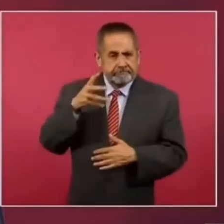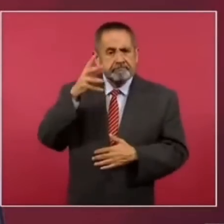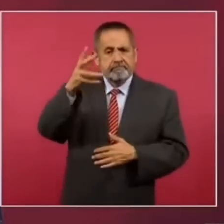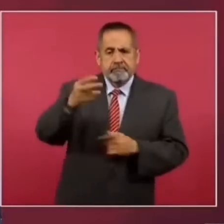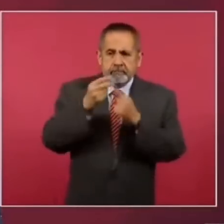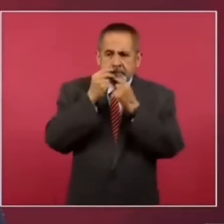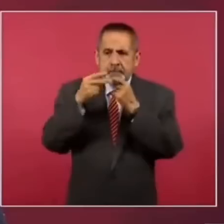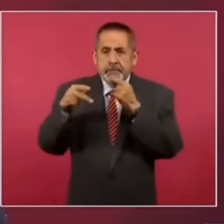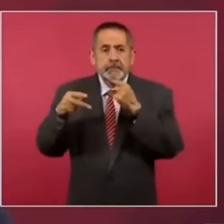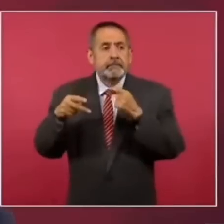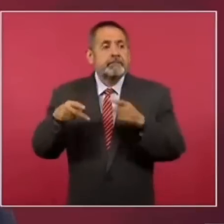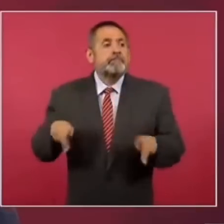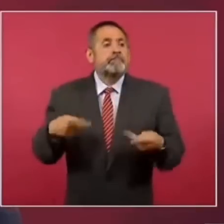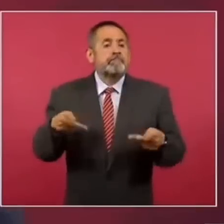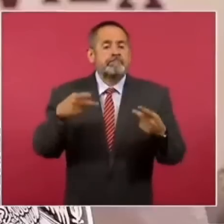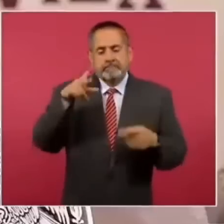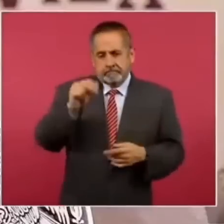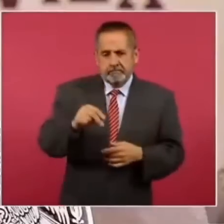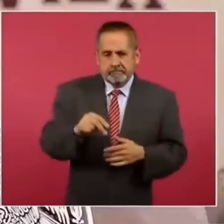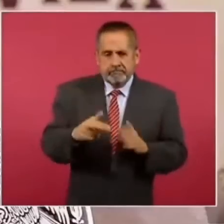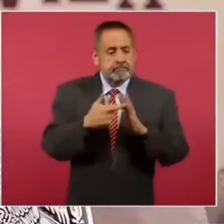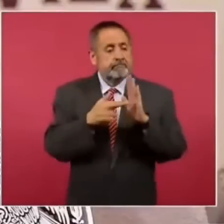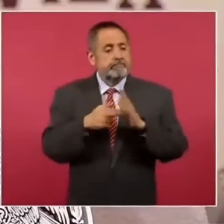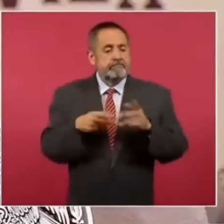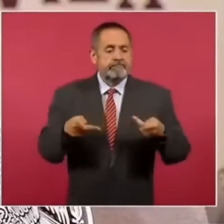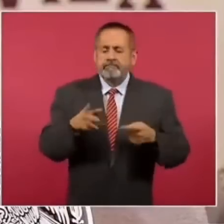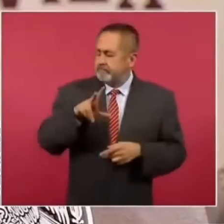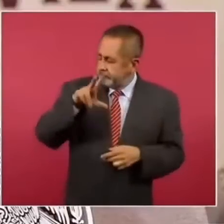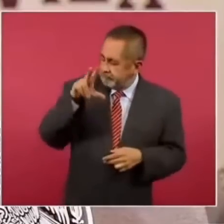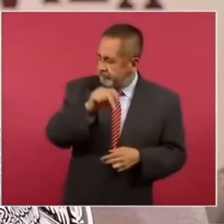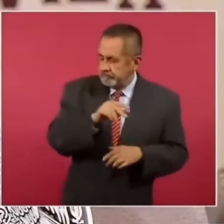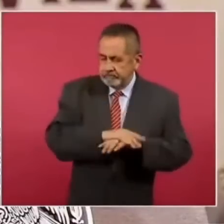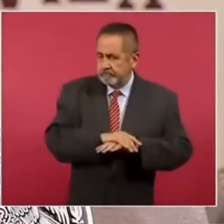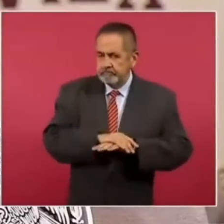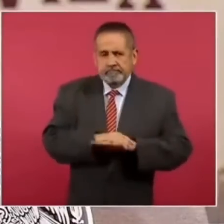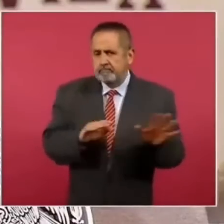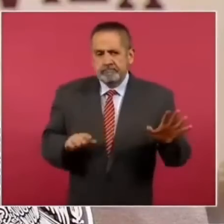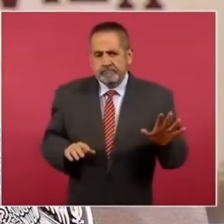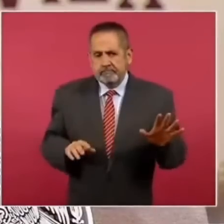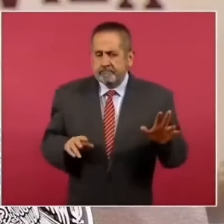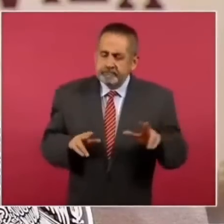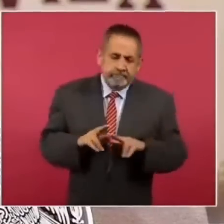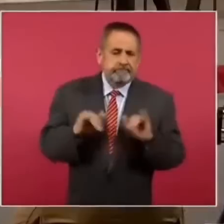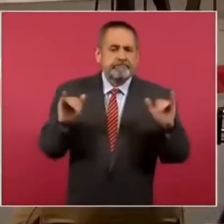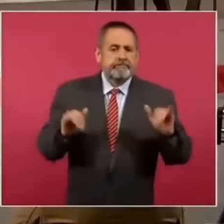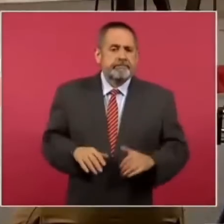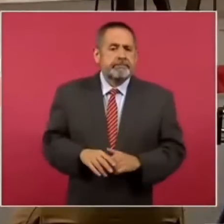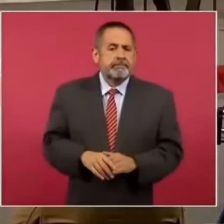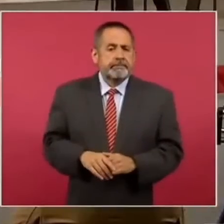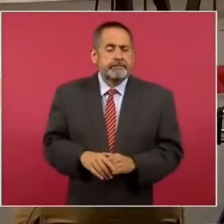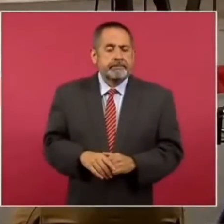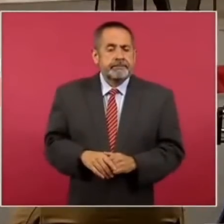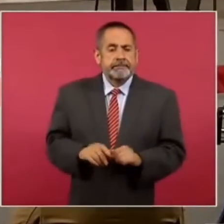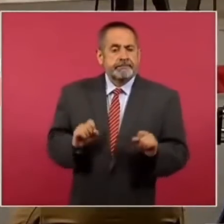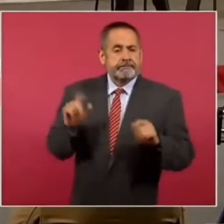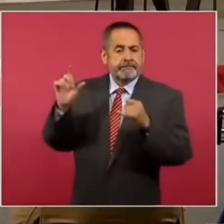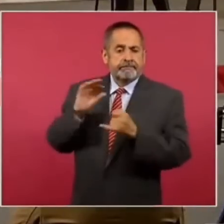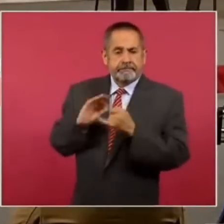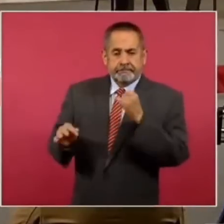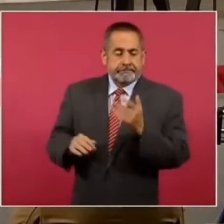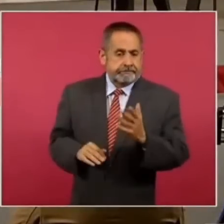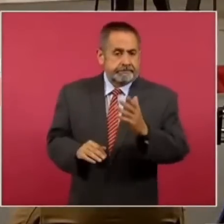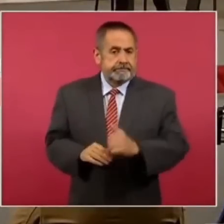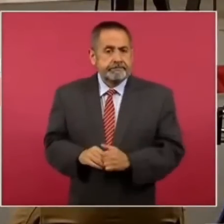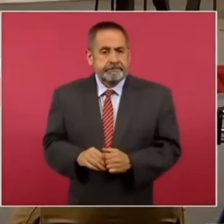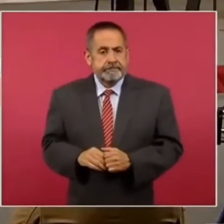sean legalizados en México, tampoco regulados como pretenden los agentes de la industria en el Congreso. La última que vamos a comentar